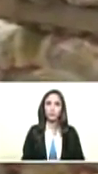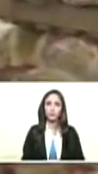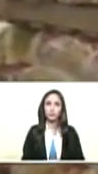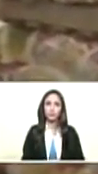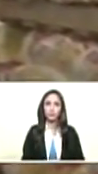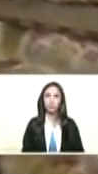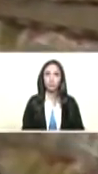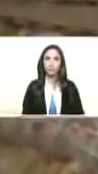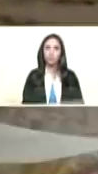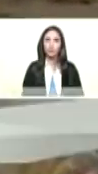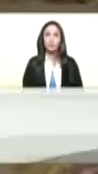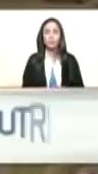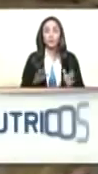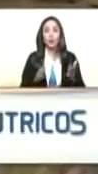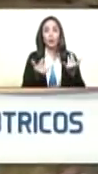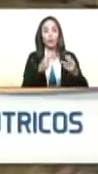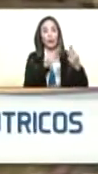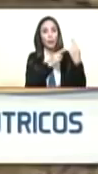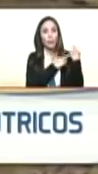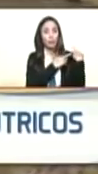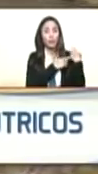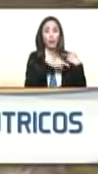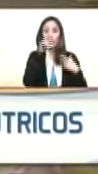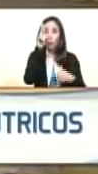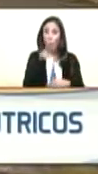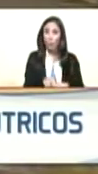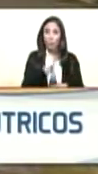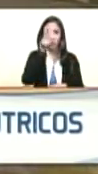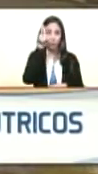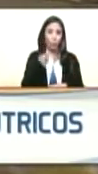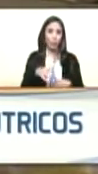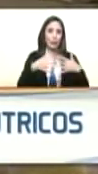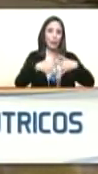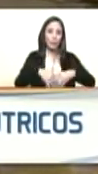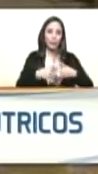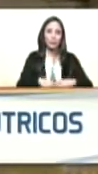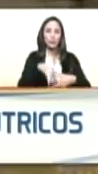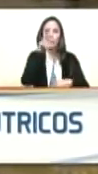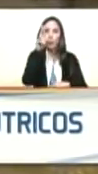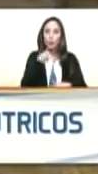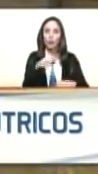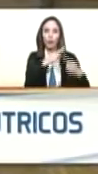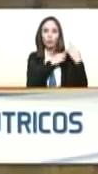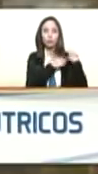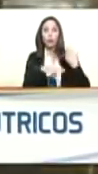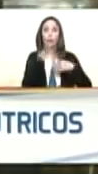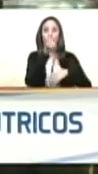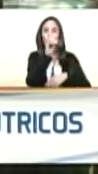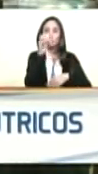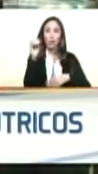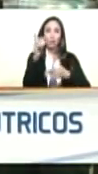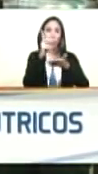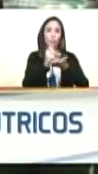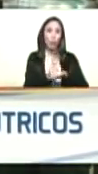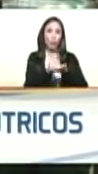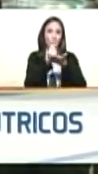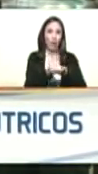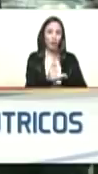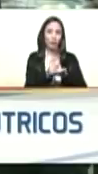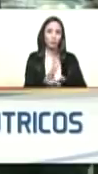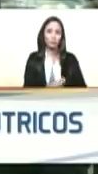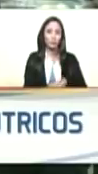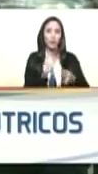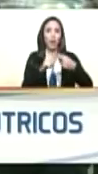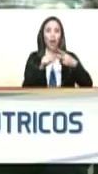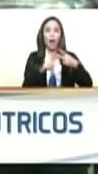país. Nosotros nos comprometemos diariamente por cada planta a producir 200 toneladas día,